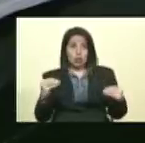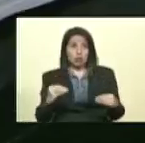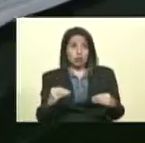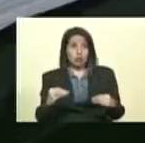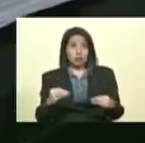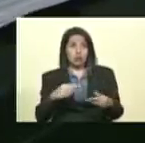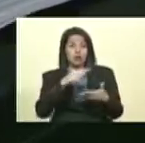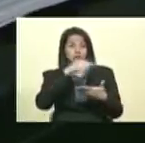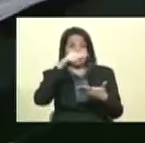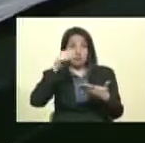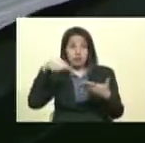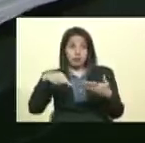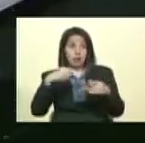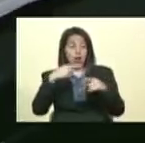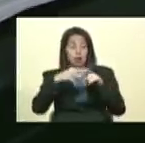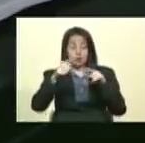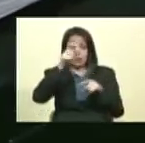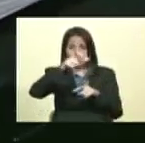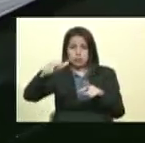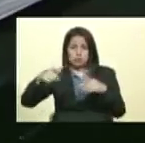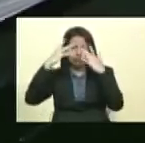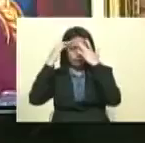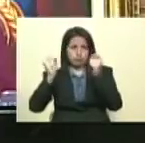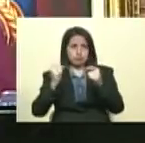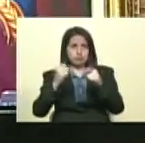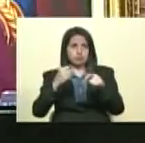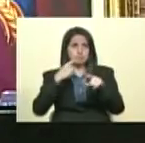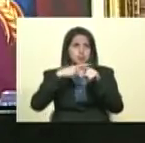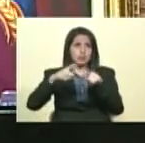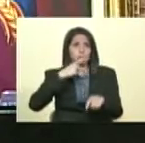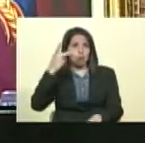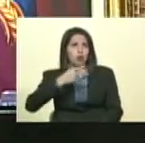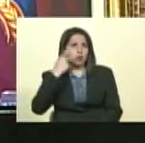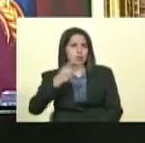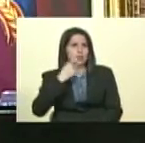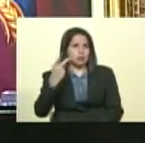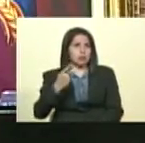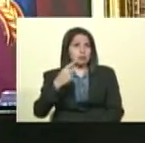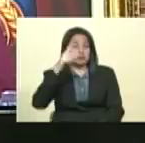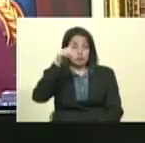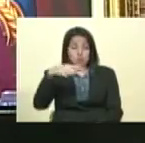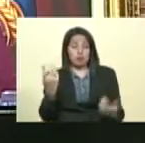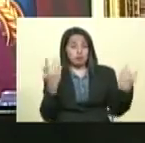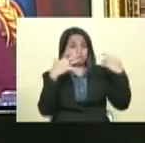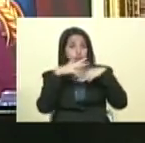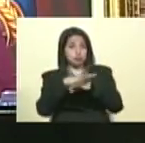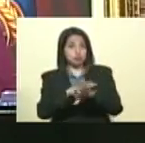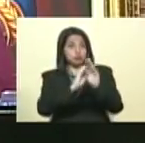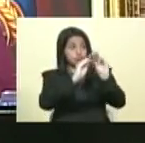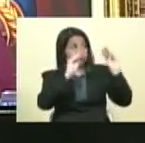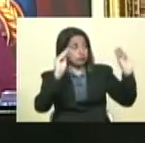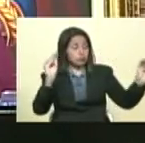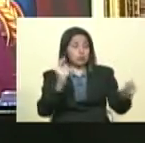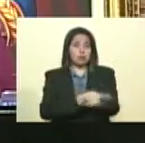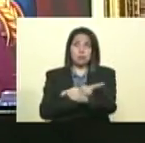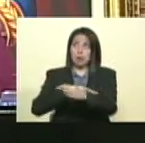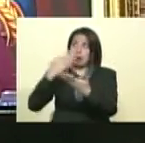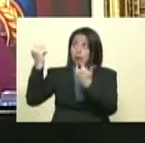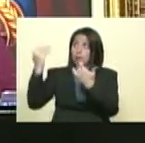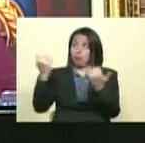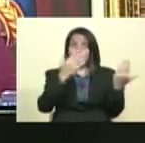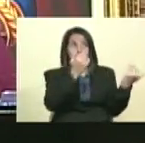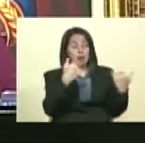la firma de sindicalistas que vienen de otras corrientes políticas y que de manera incluyente, yo los llamo mis hermanos, aquí está